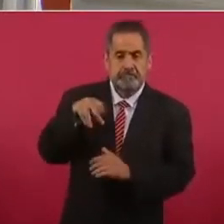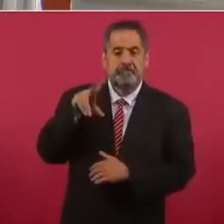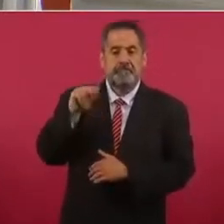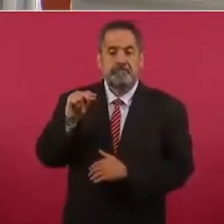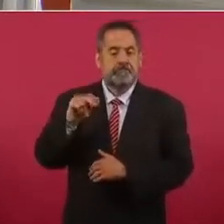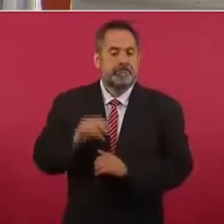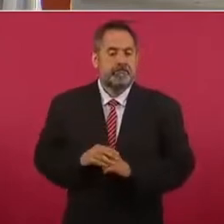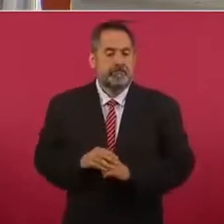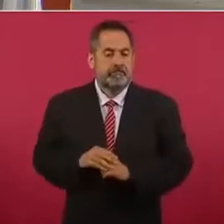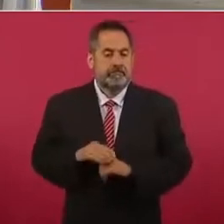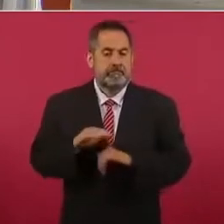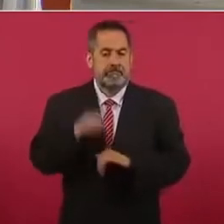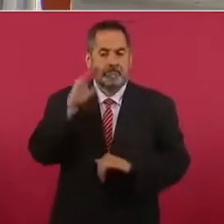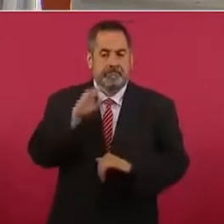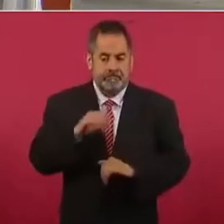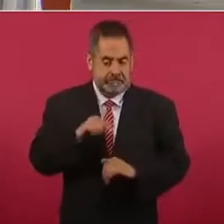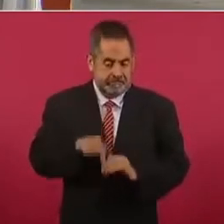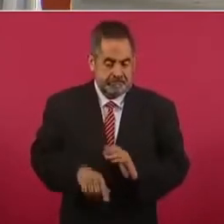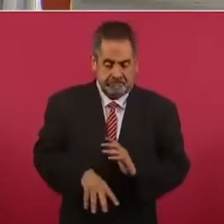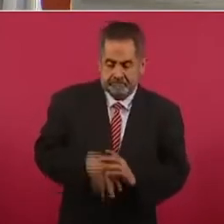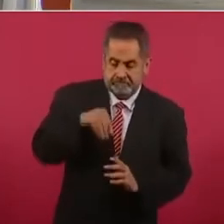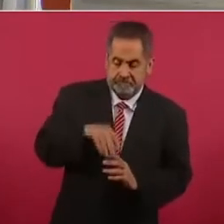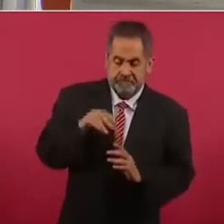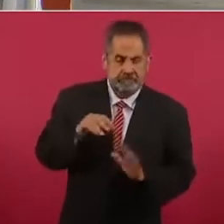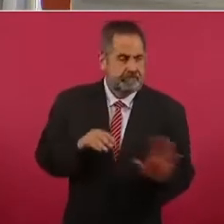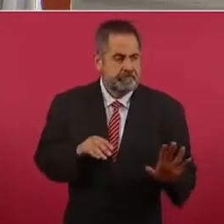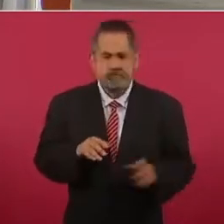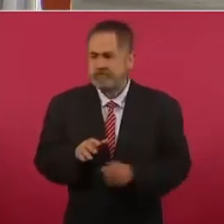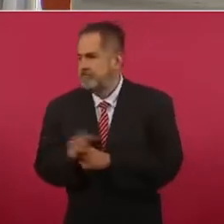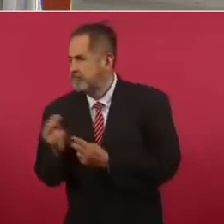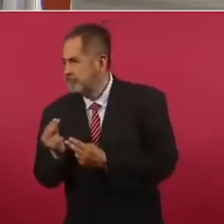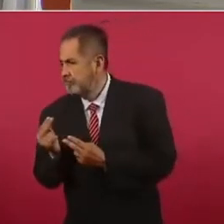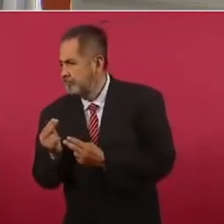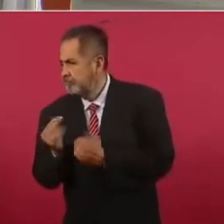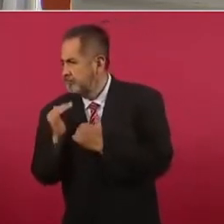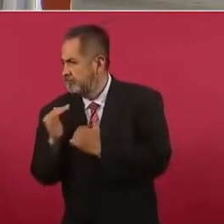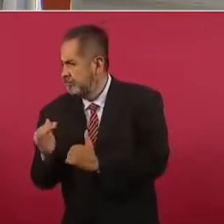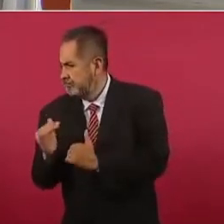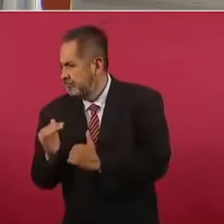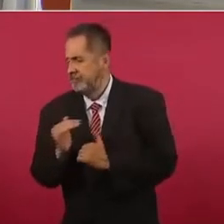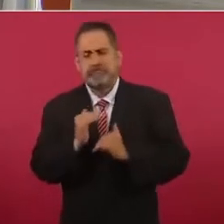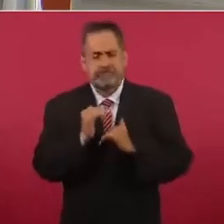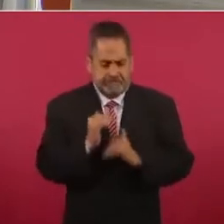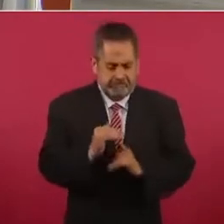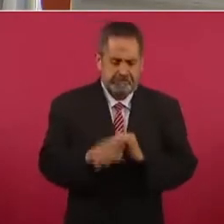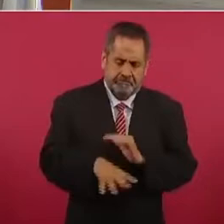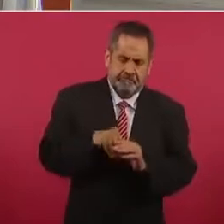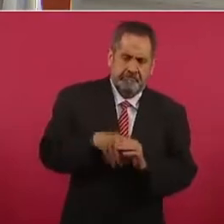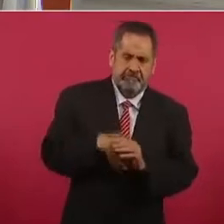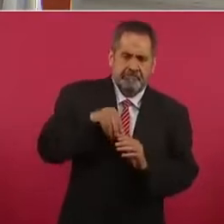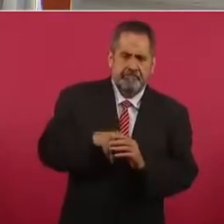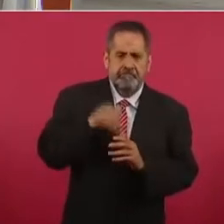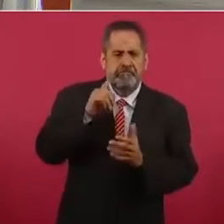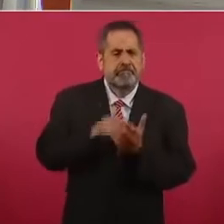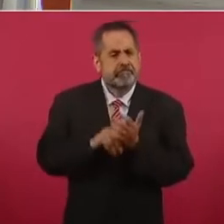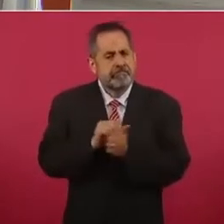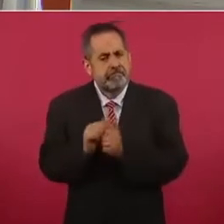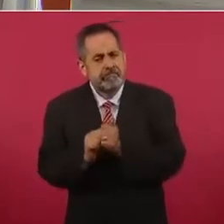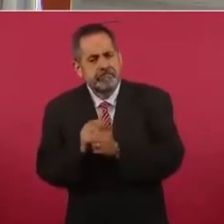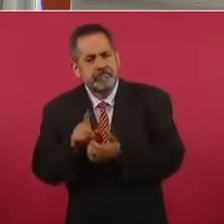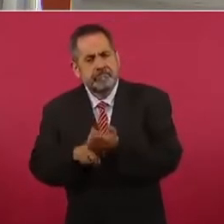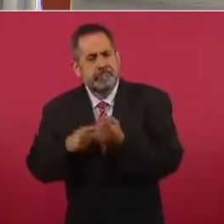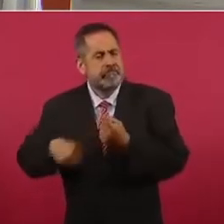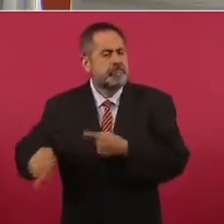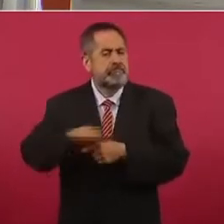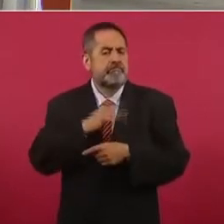más petróleo crudo del que necesitamos para producir nuestras